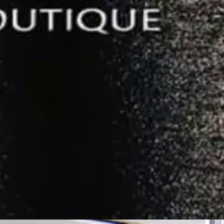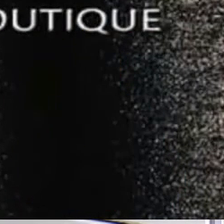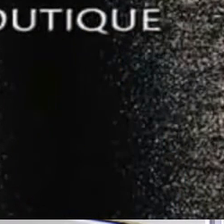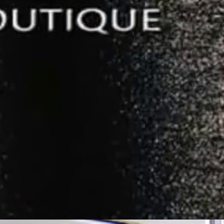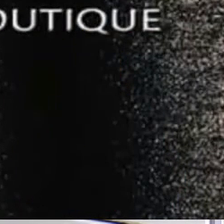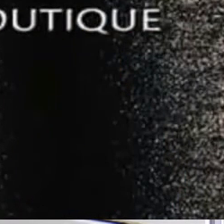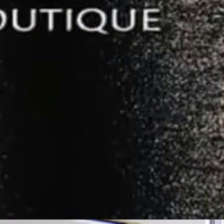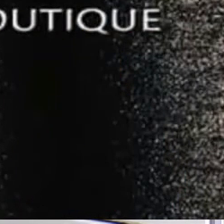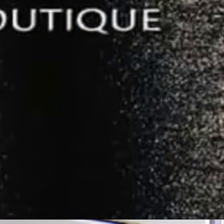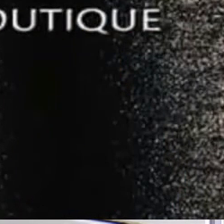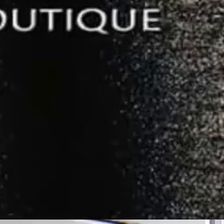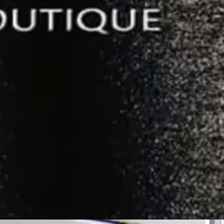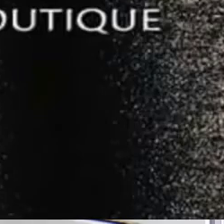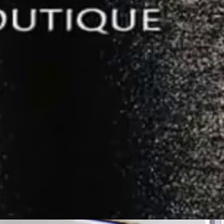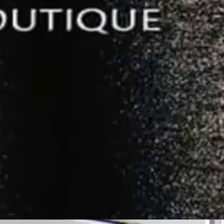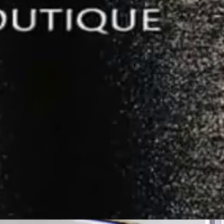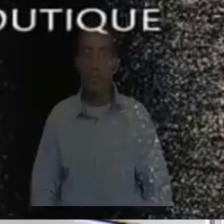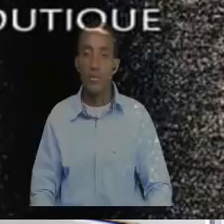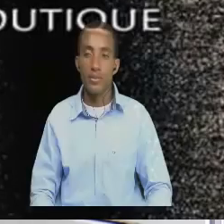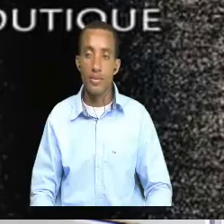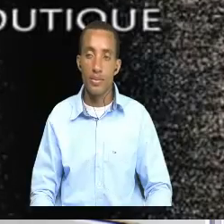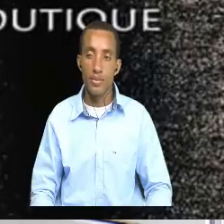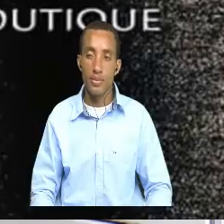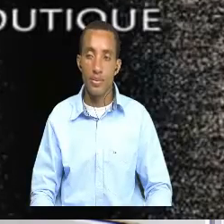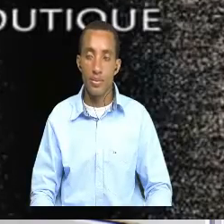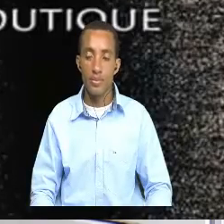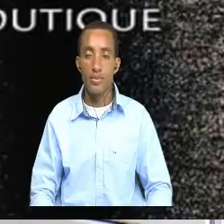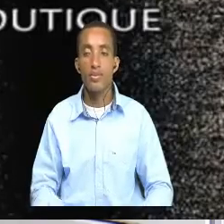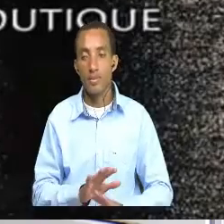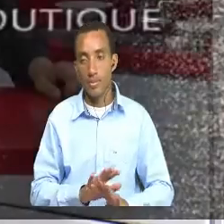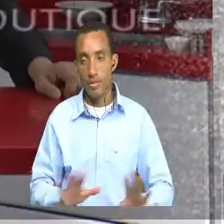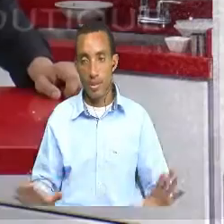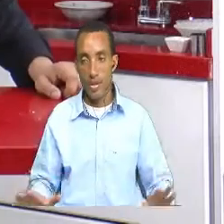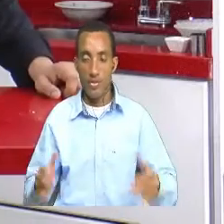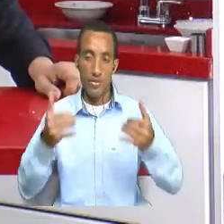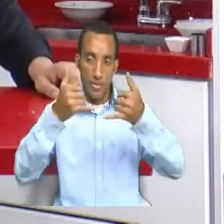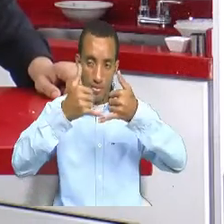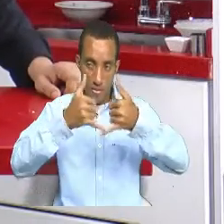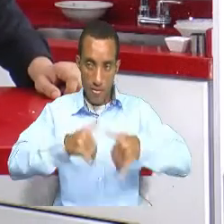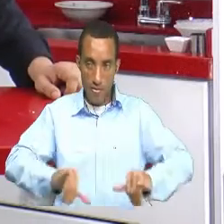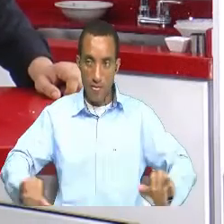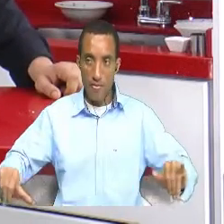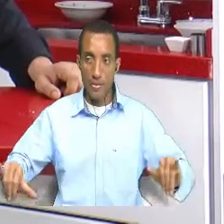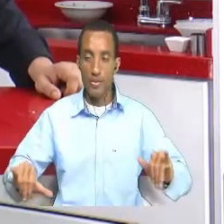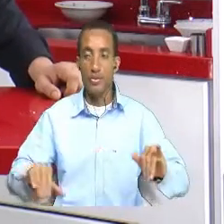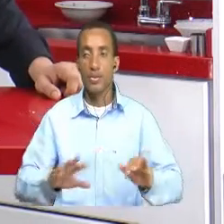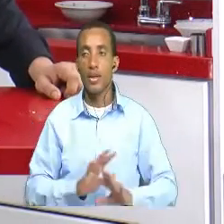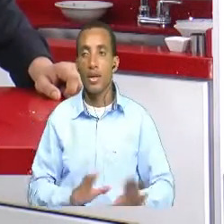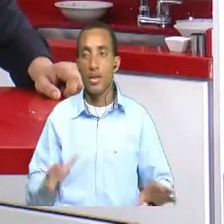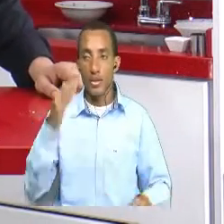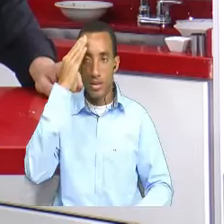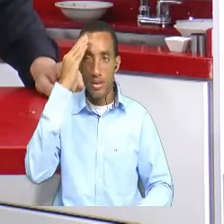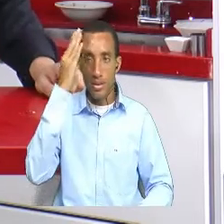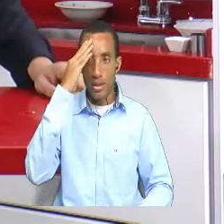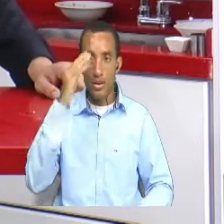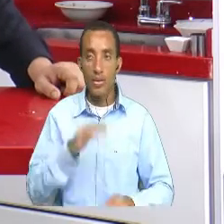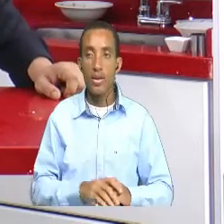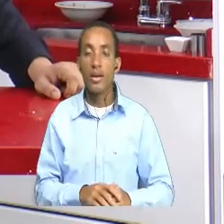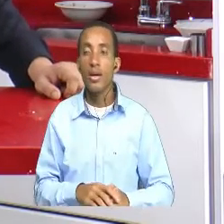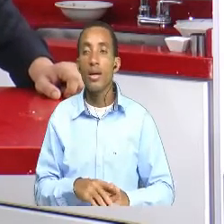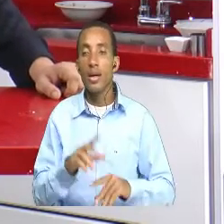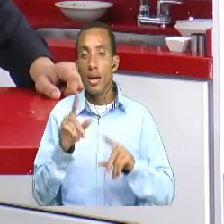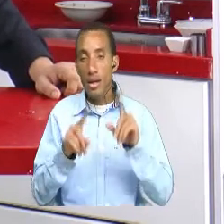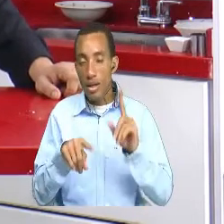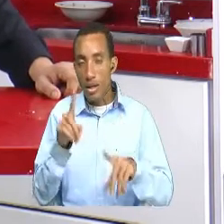prendas están espectaculares así que verá hasta aquí llega nuestro programa de a pedir de boca ya saben le vamos a dar plazo a las